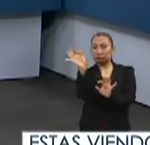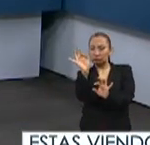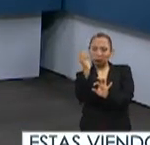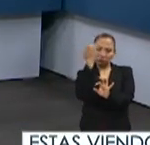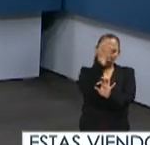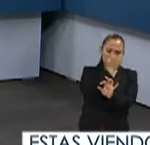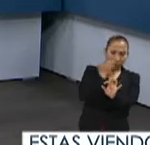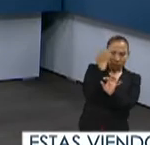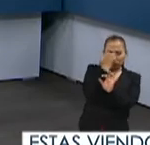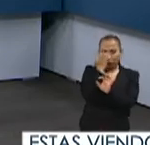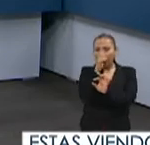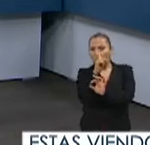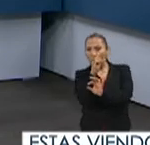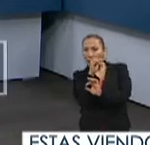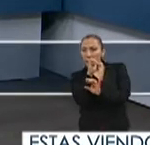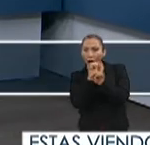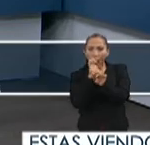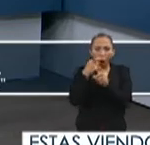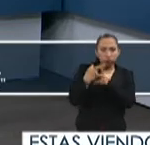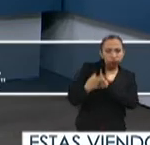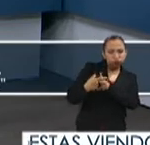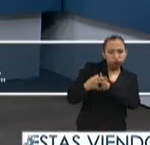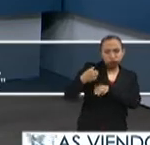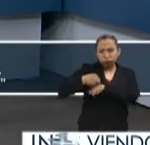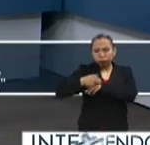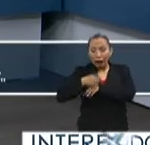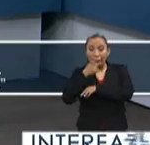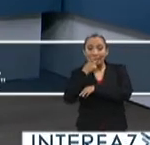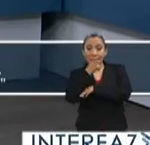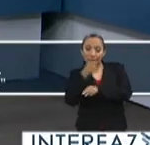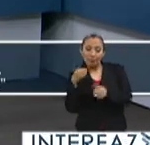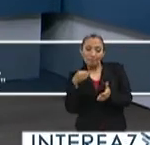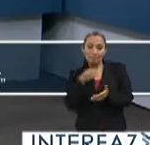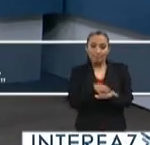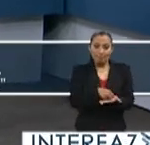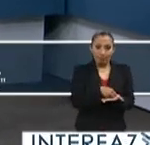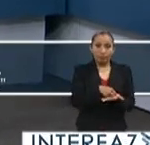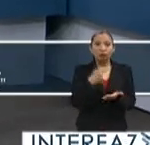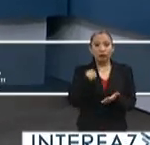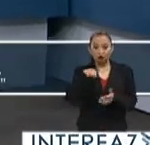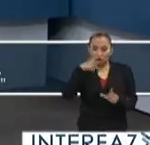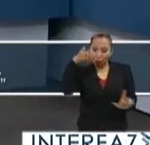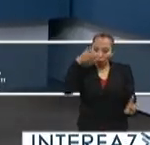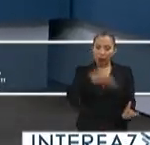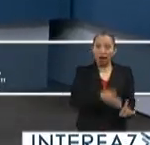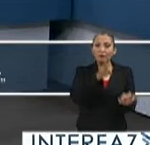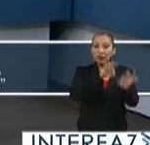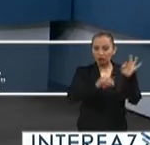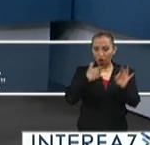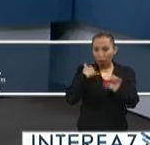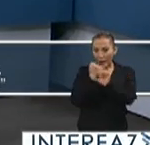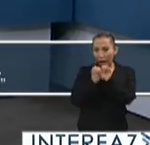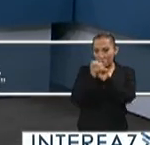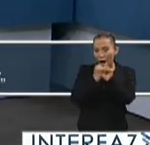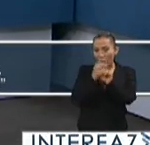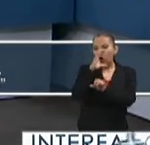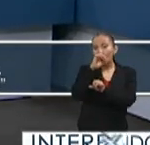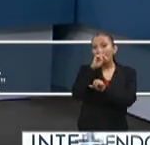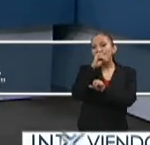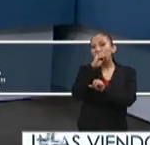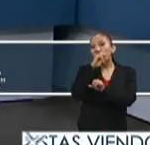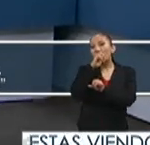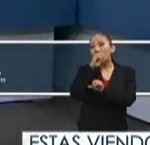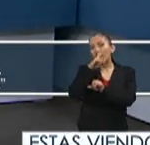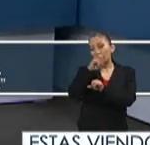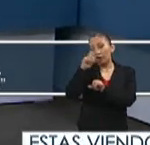conceptos probabilísticos o la estadística tienen algo que decir. Yo me dedico a la física, soy investigador en el Gran Colisionador de Hadrones y ahí